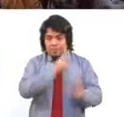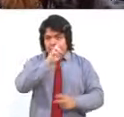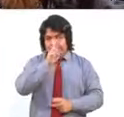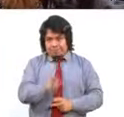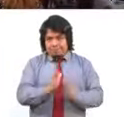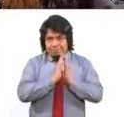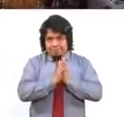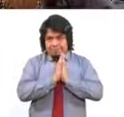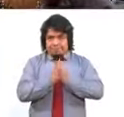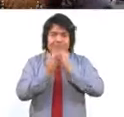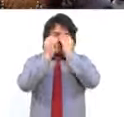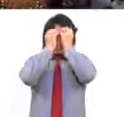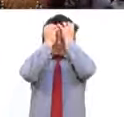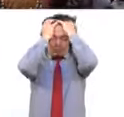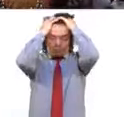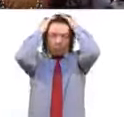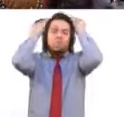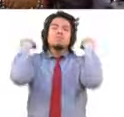favor.